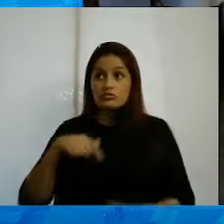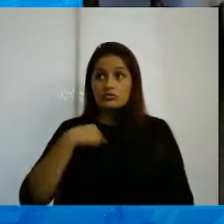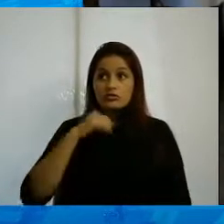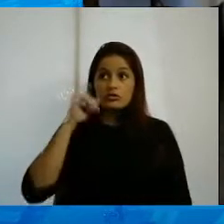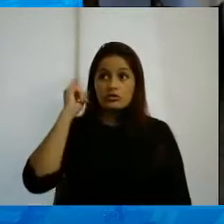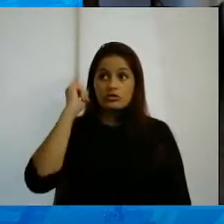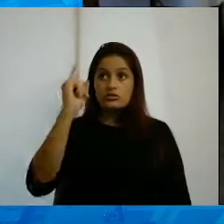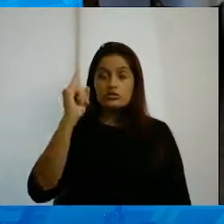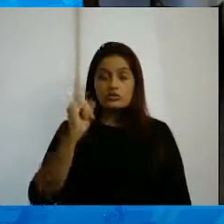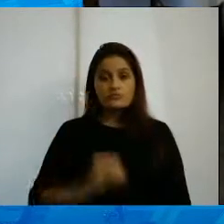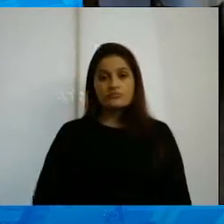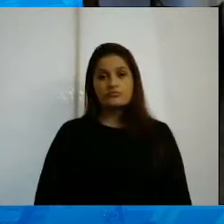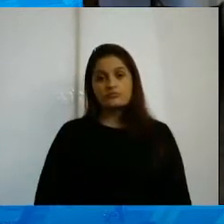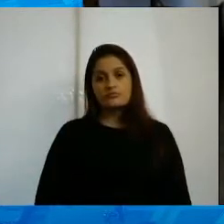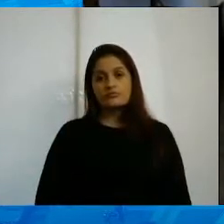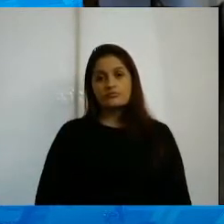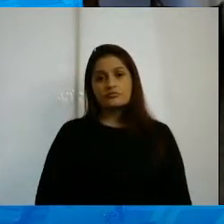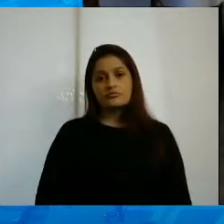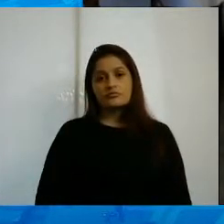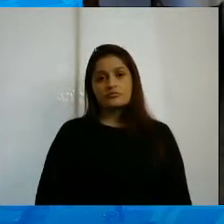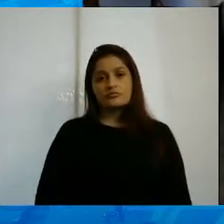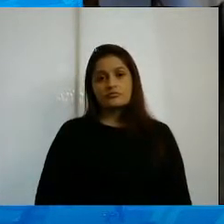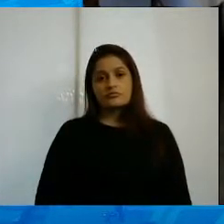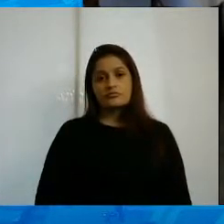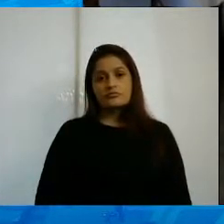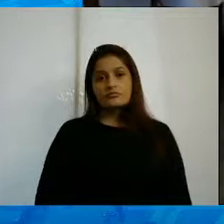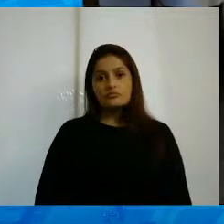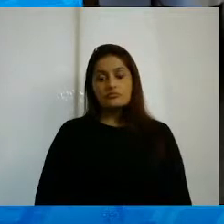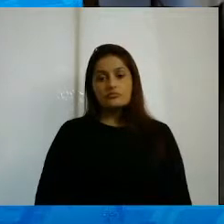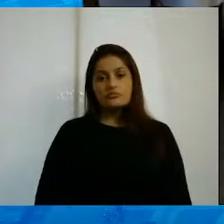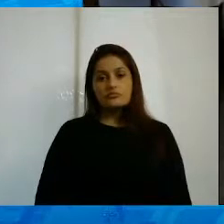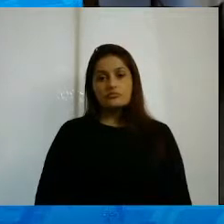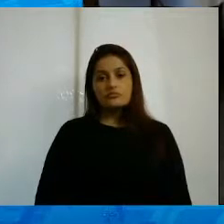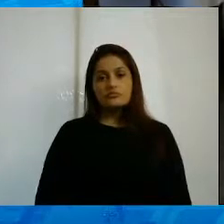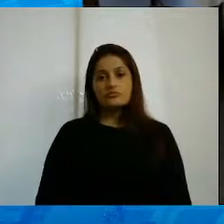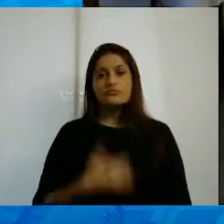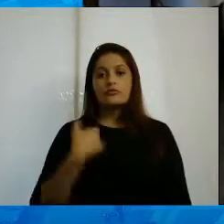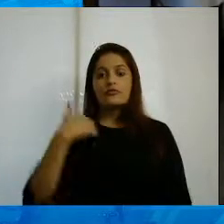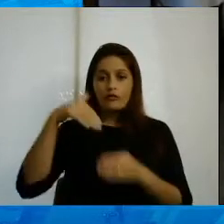¿Sí? Ya, ok. Es un acuerdo, entonces votemos.